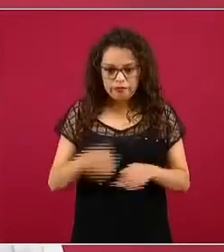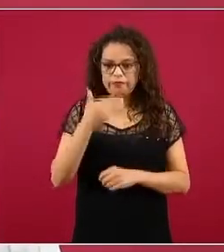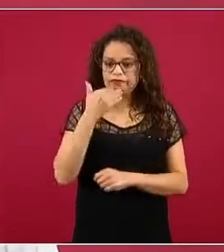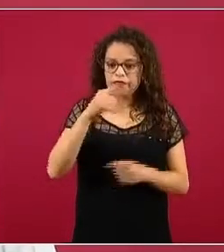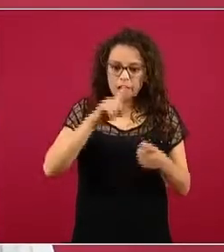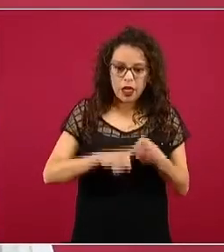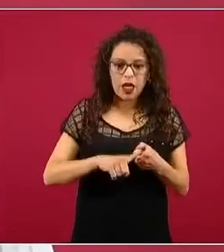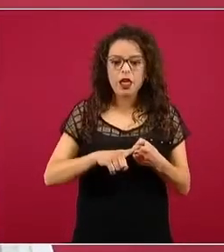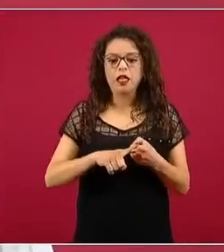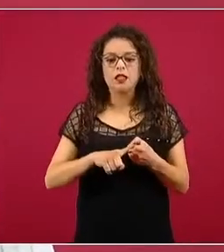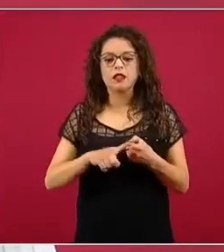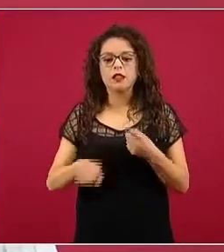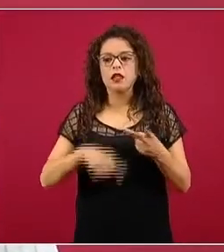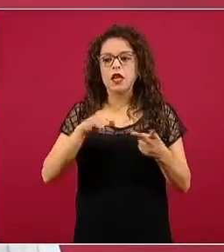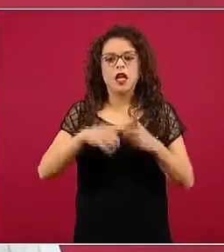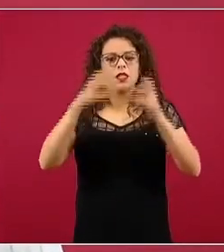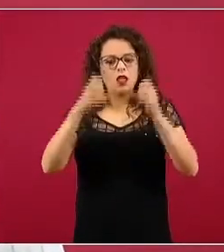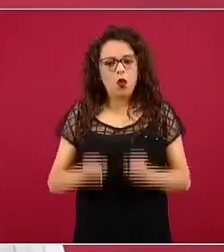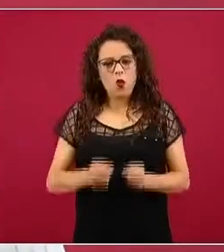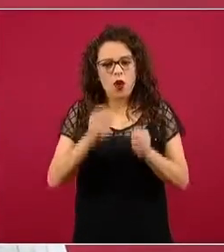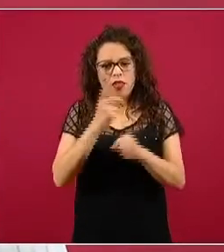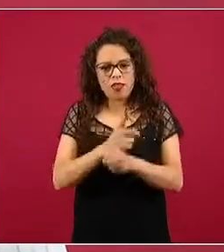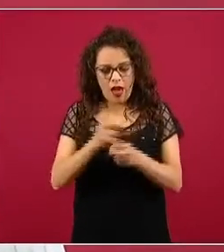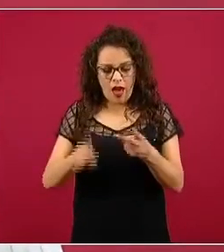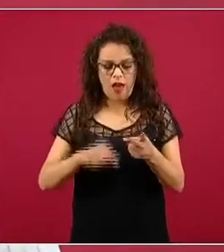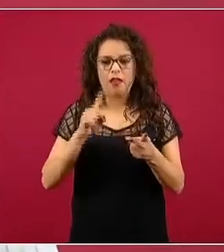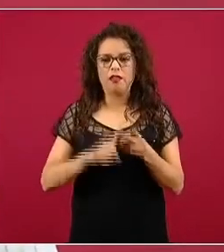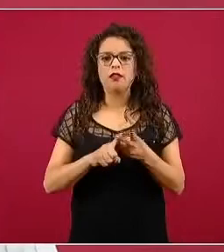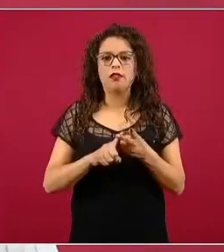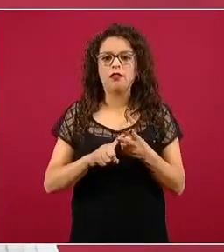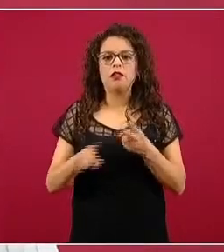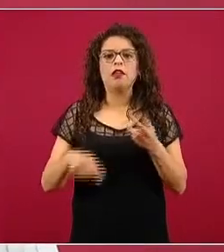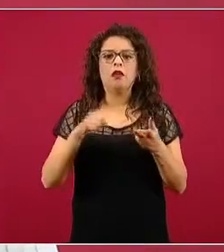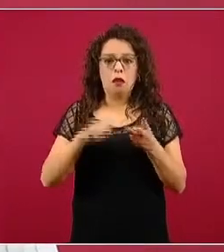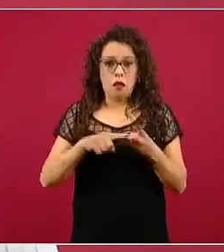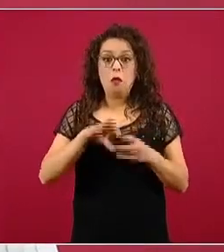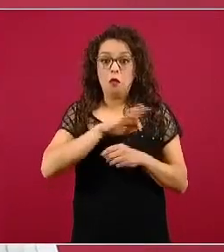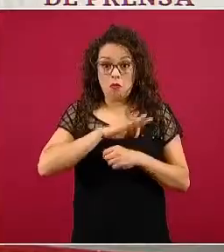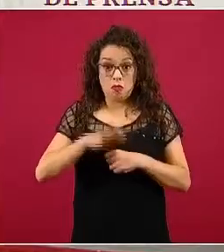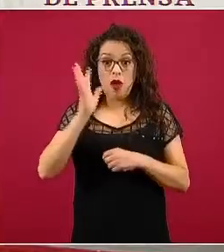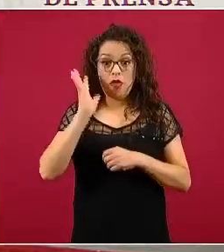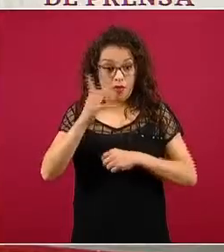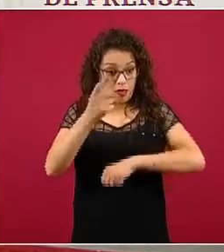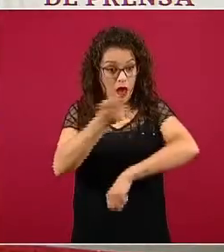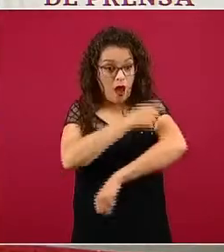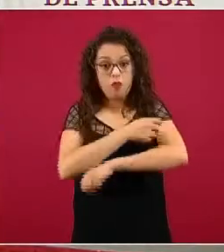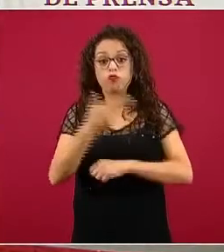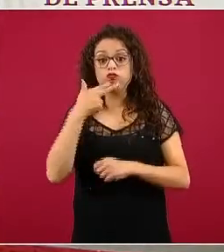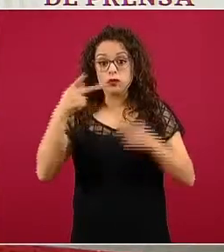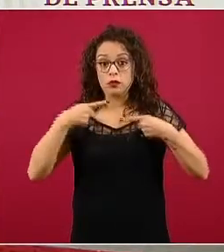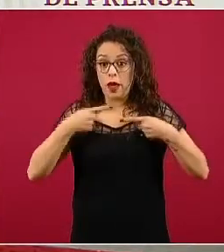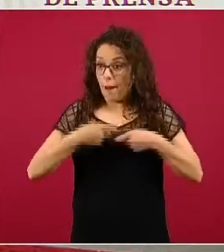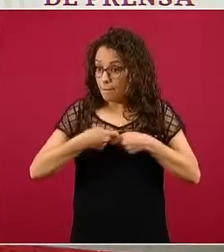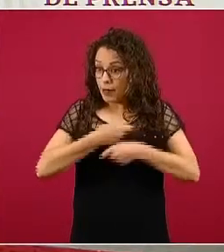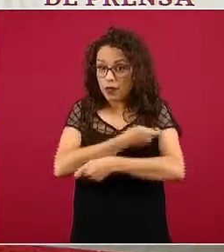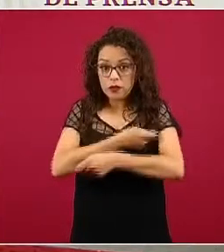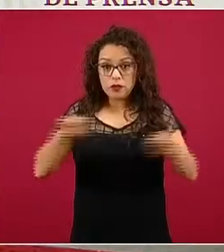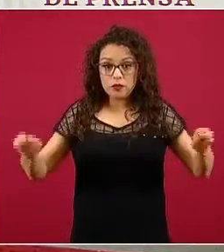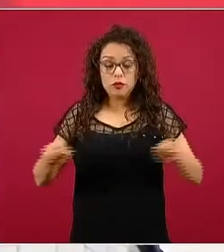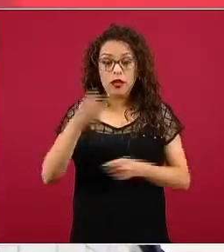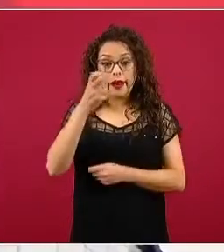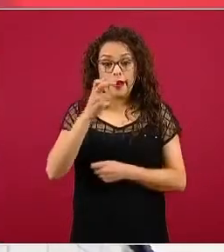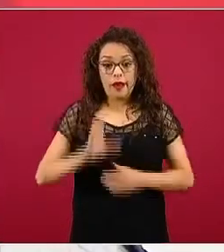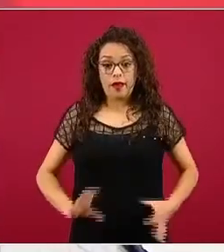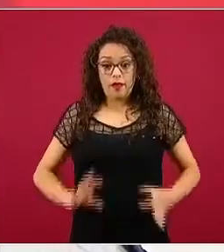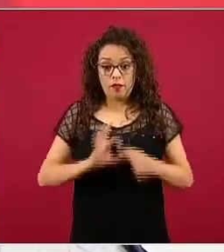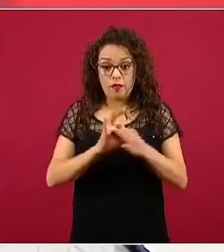queda demostrada su seguridad y por lo tanto puede ser distribuida y aplicada. Si esto va acompañado de la oportunidad, es